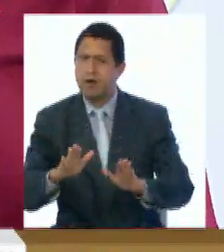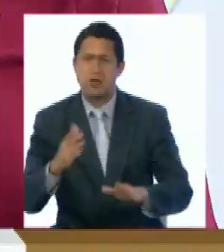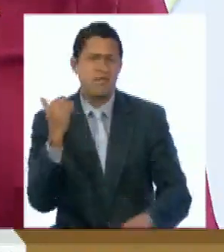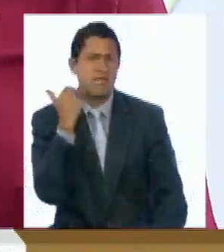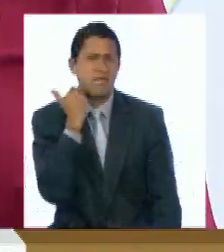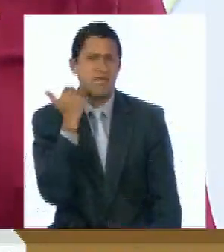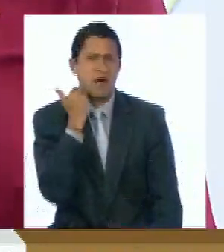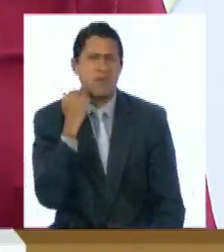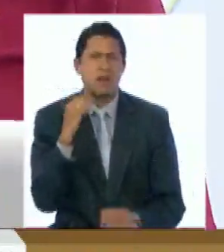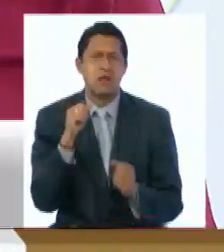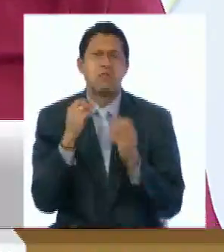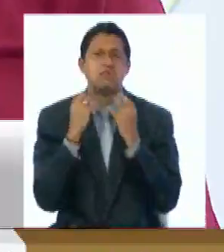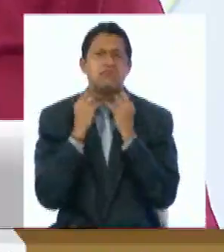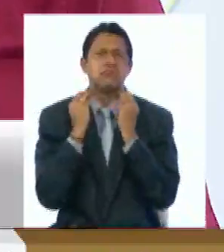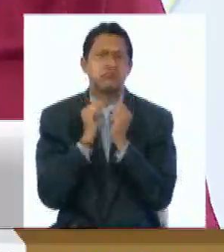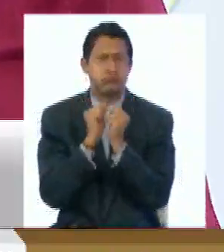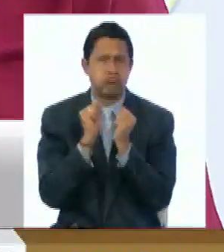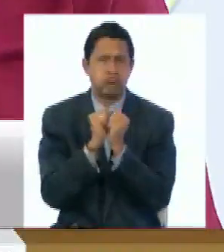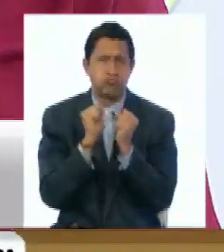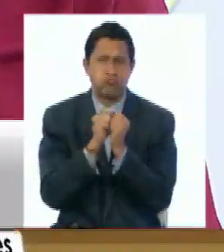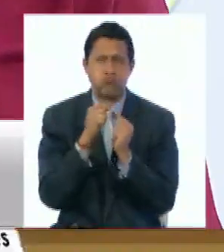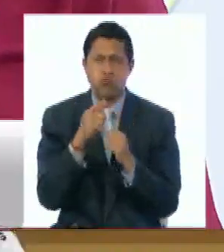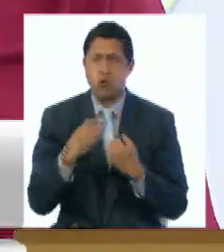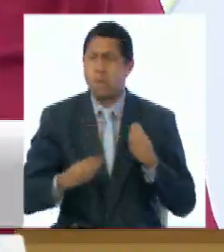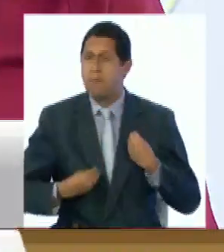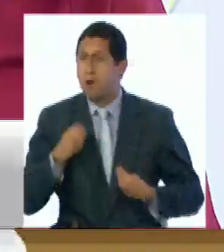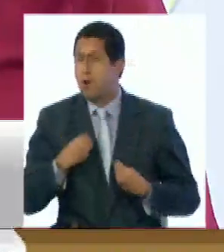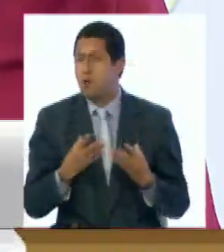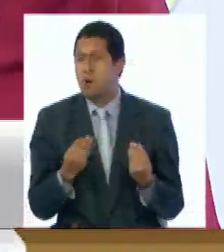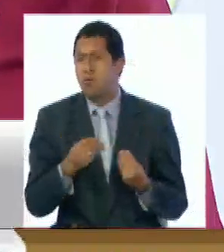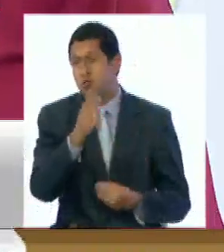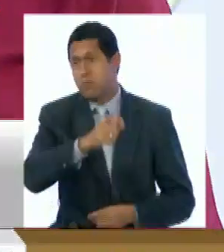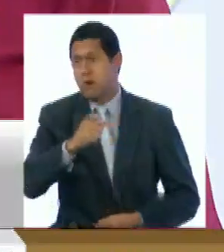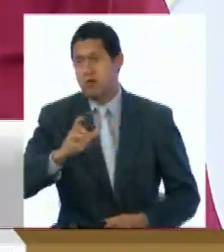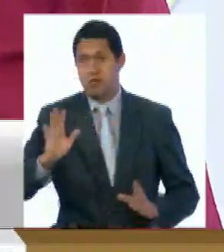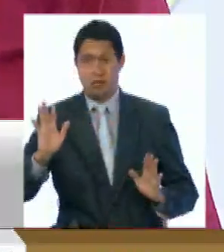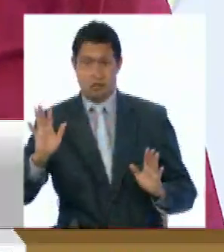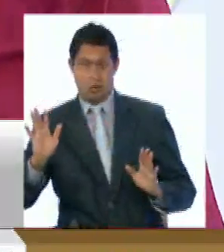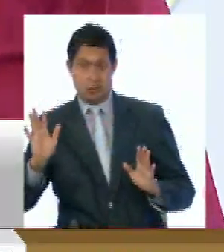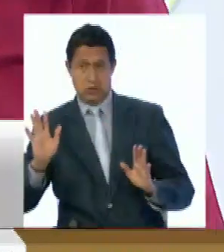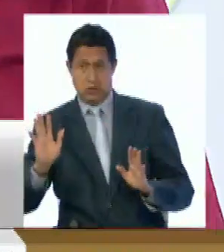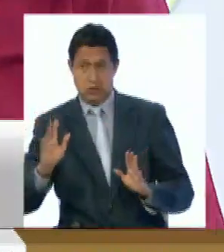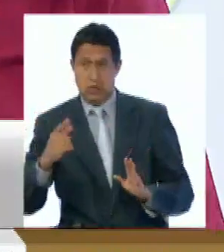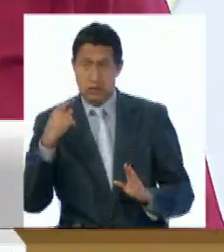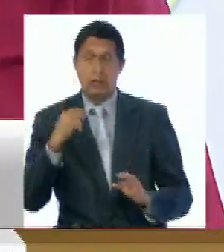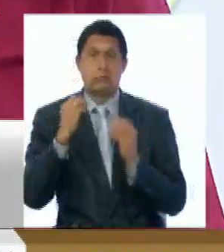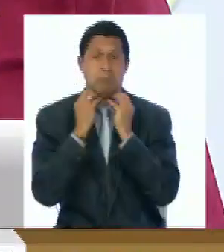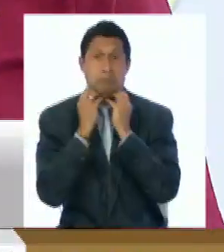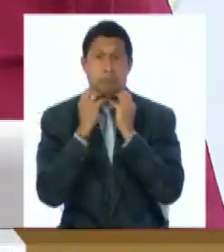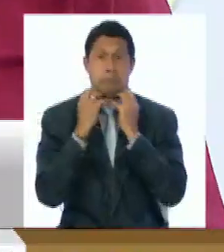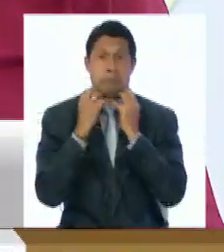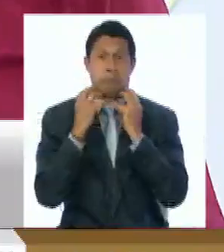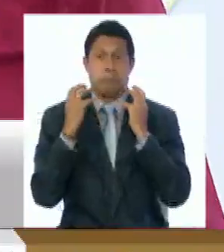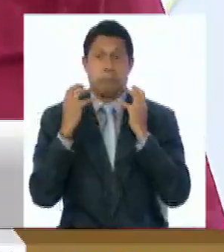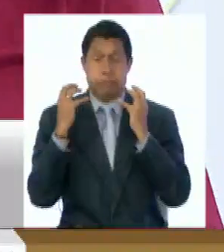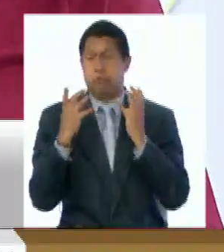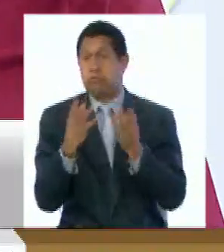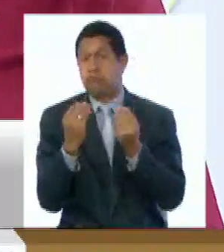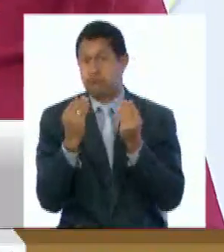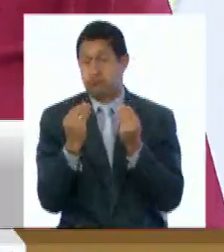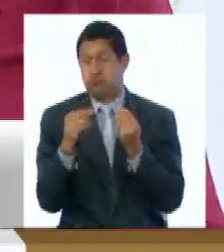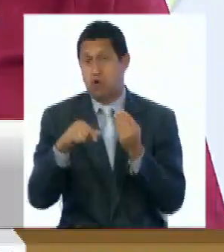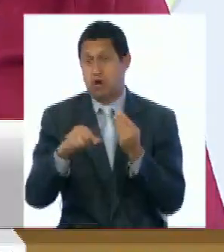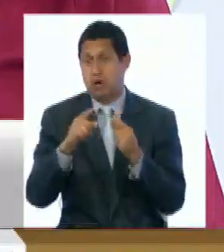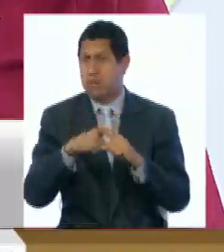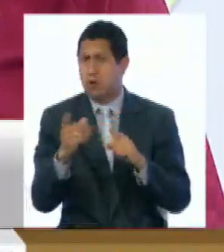patología nodular tiroidea que es algo que preocupa mucho a las personas y que se dice que ha aumentado en su prevalencia y su incidencia